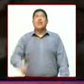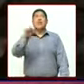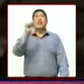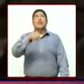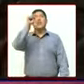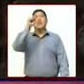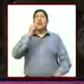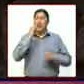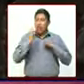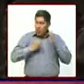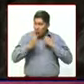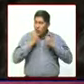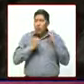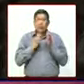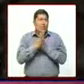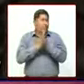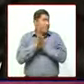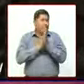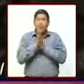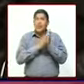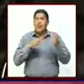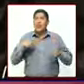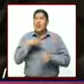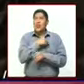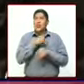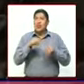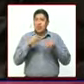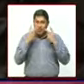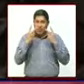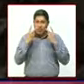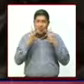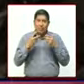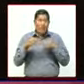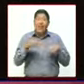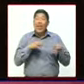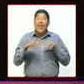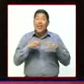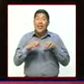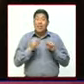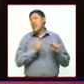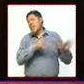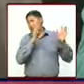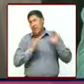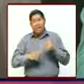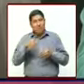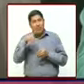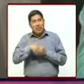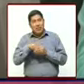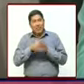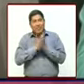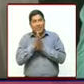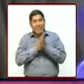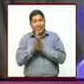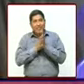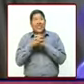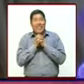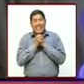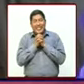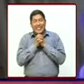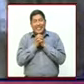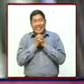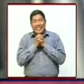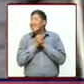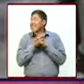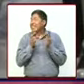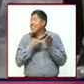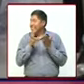Sí, muy emocionada, así también que tenemos que asumir las consecuencias, creo, de dejarlo todo a última hora. Sí,